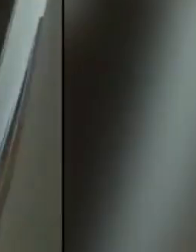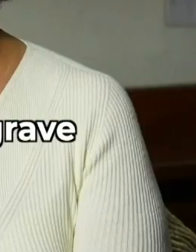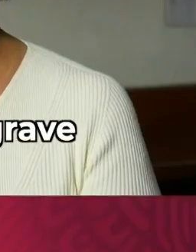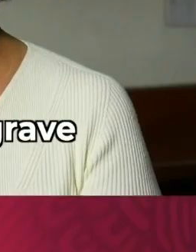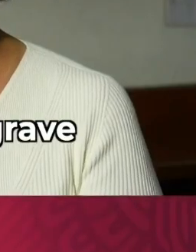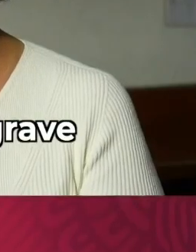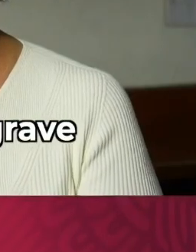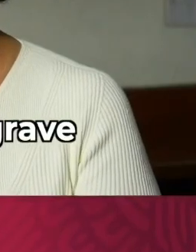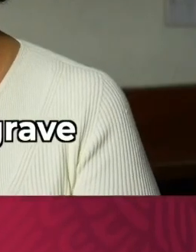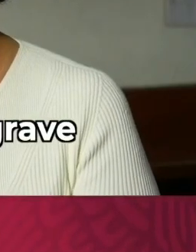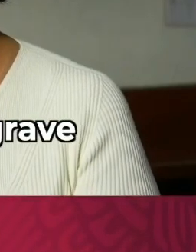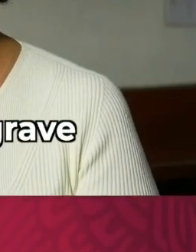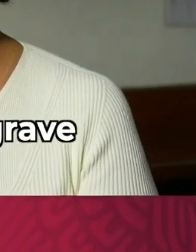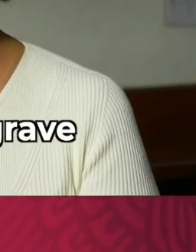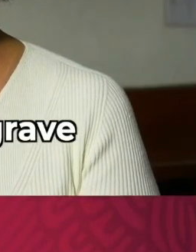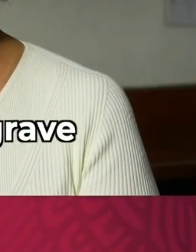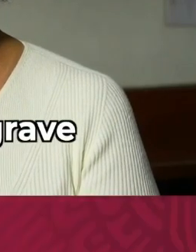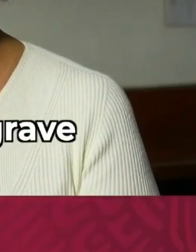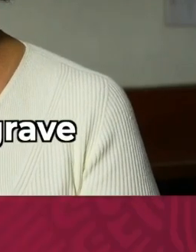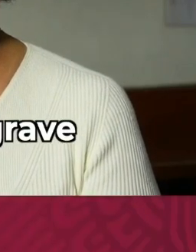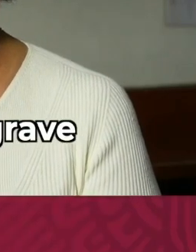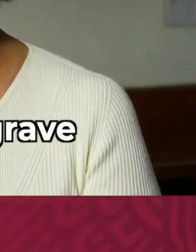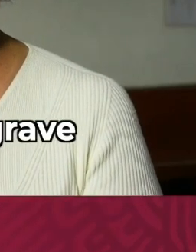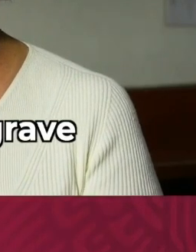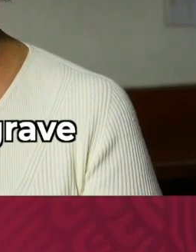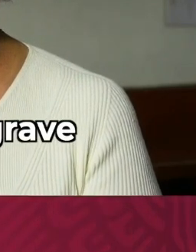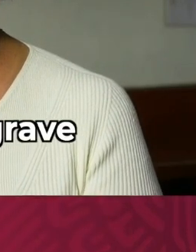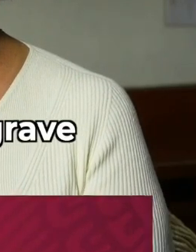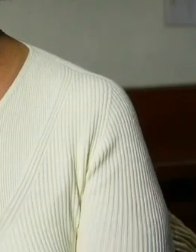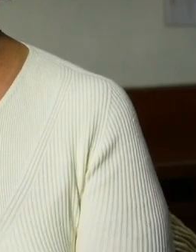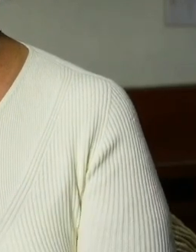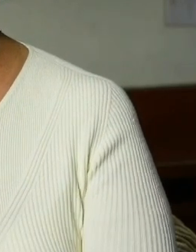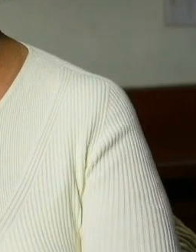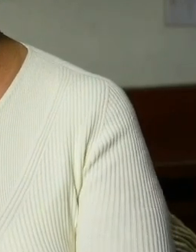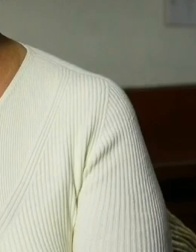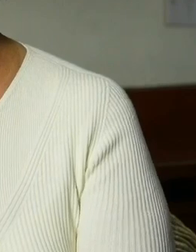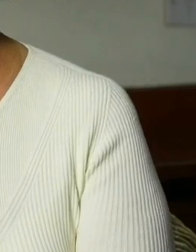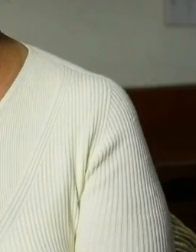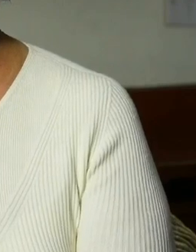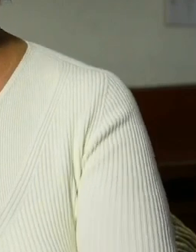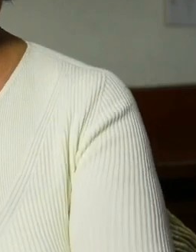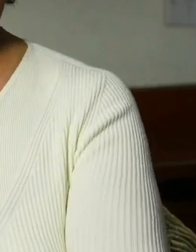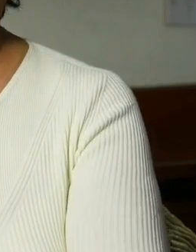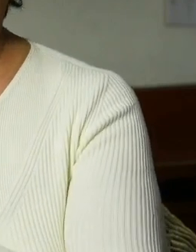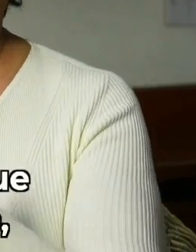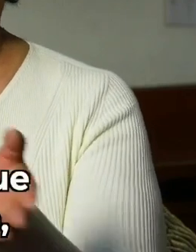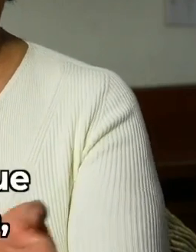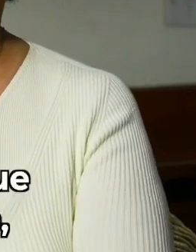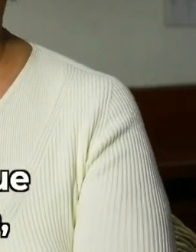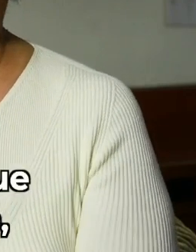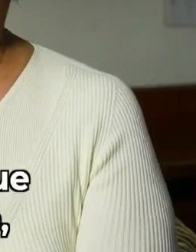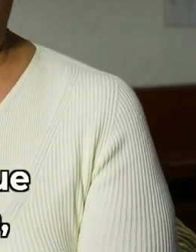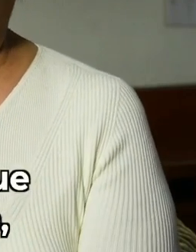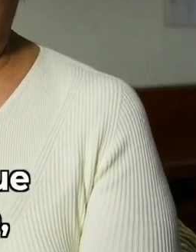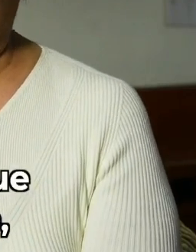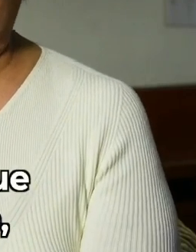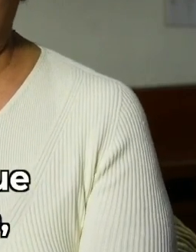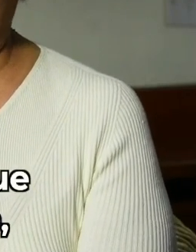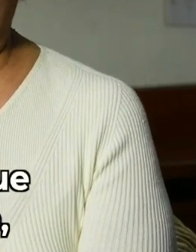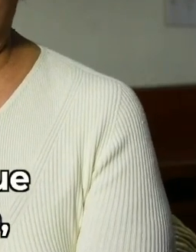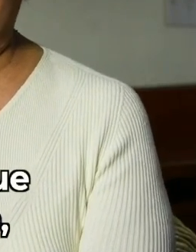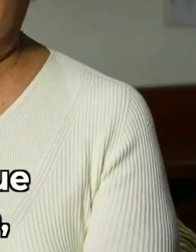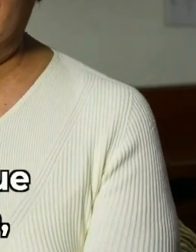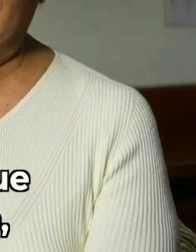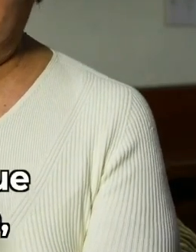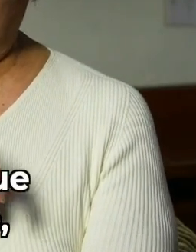embajada. Percibí que la situación estaba grave cuando escuchamos el ruido y cuando damos la